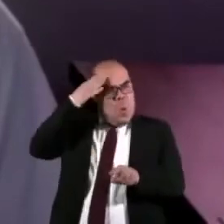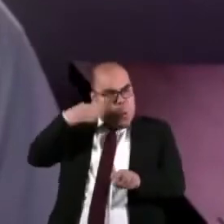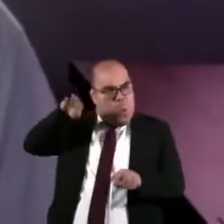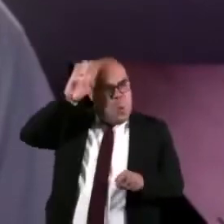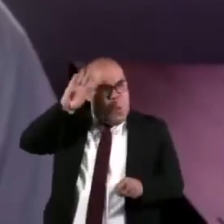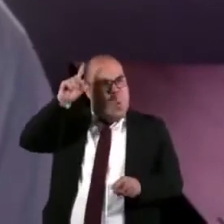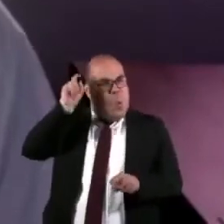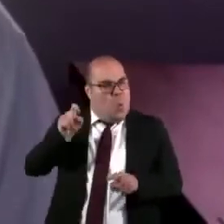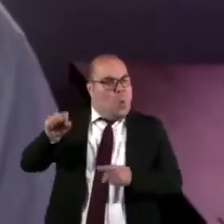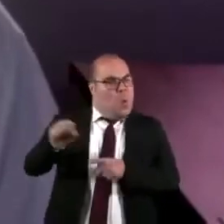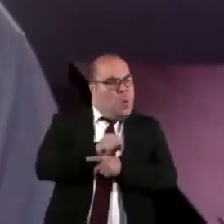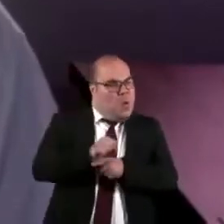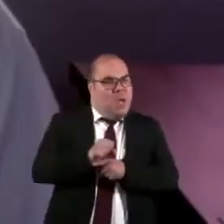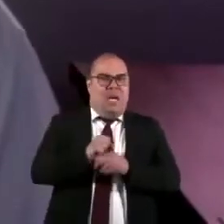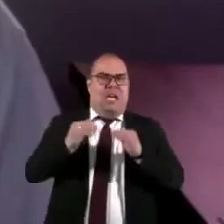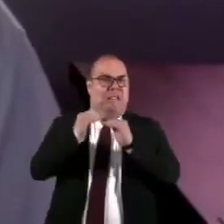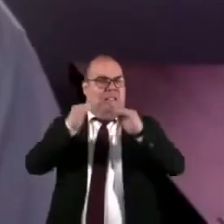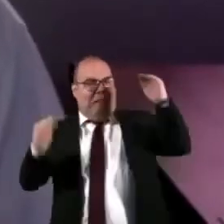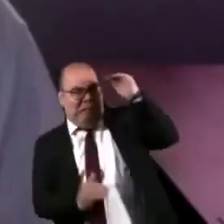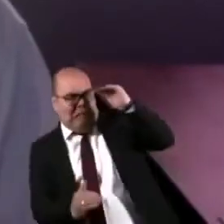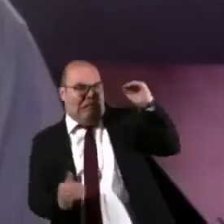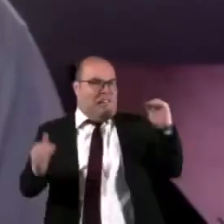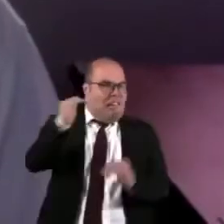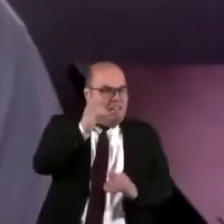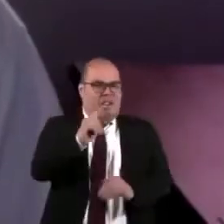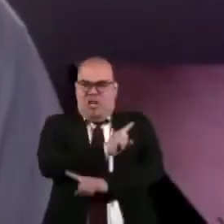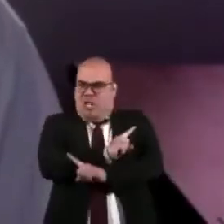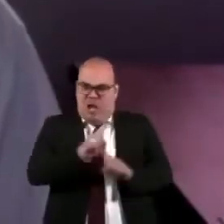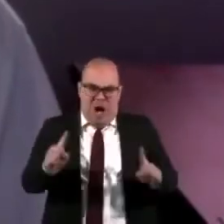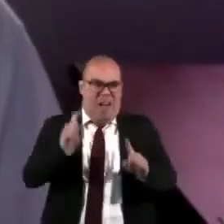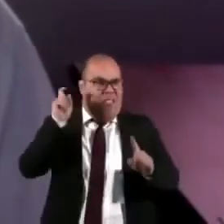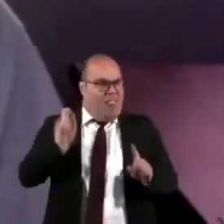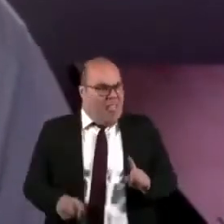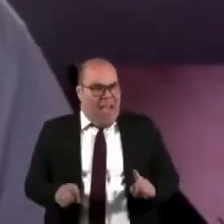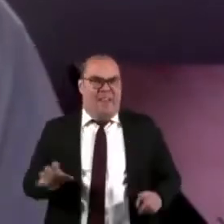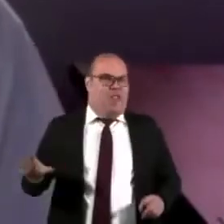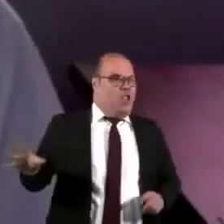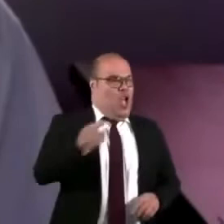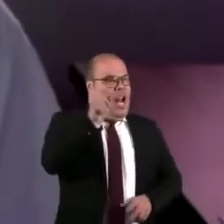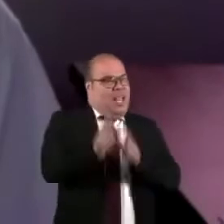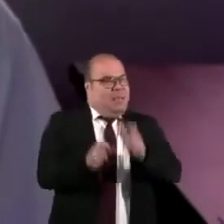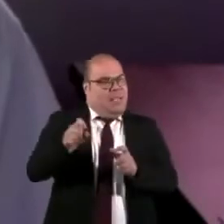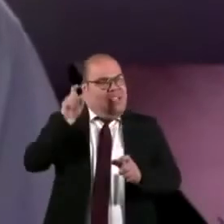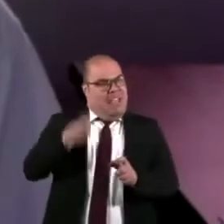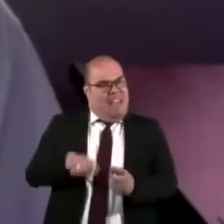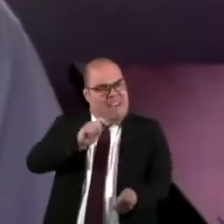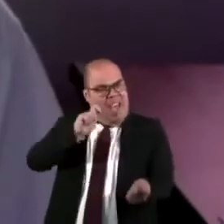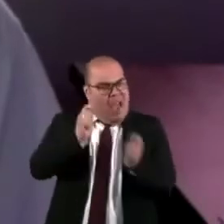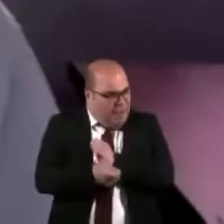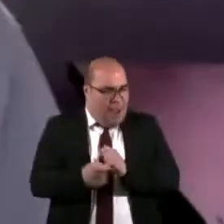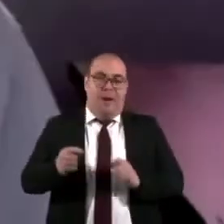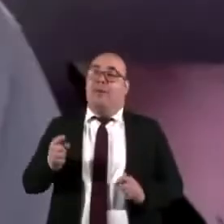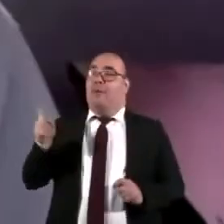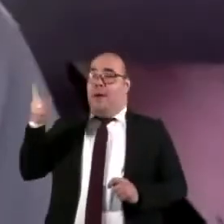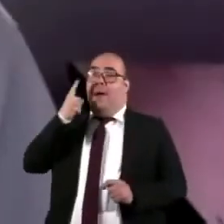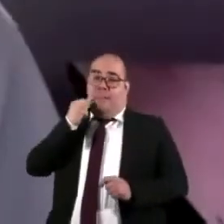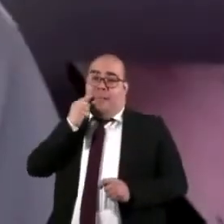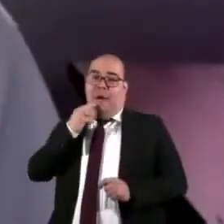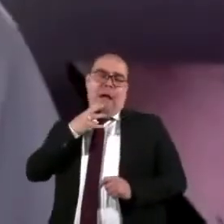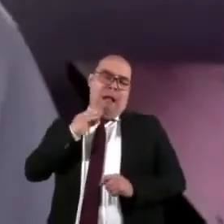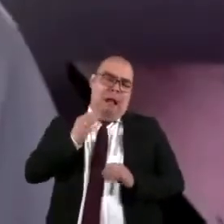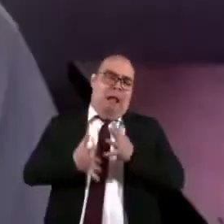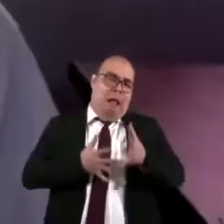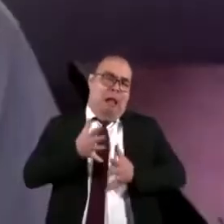injusticia social, de las desigualdades, de que esto, que la sociedad se debía cambiar. Allí se escuchaba mucho en esa